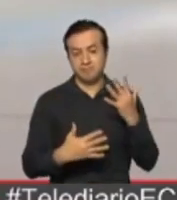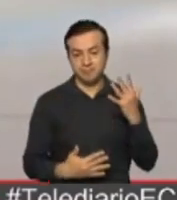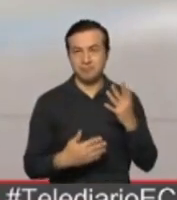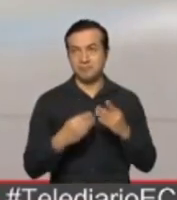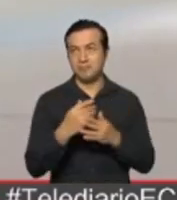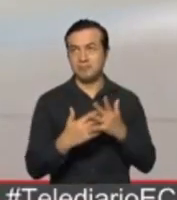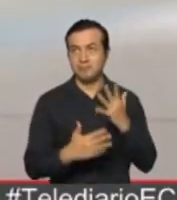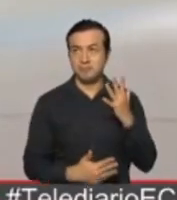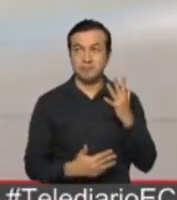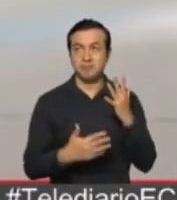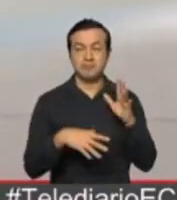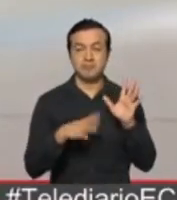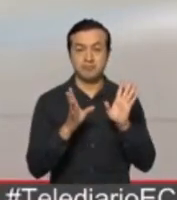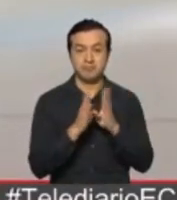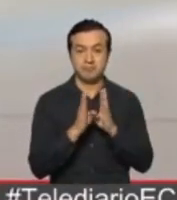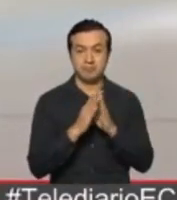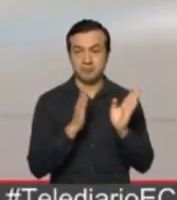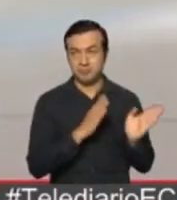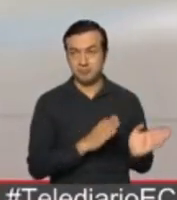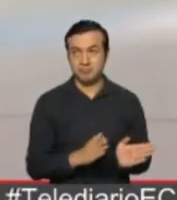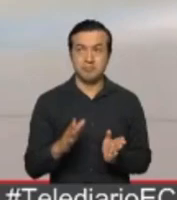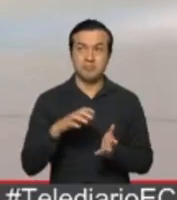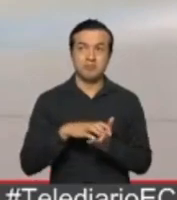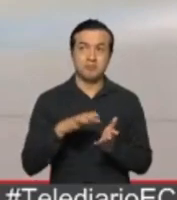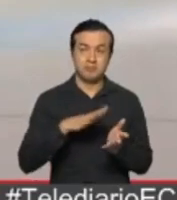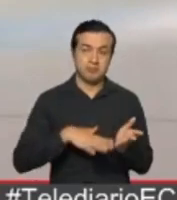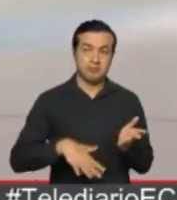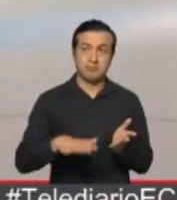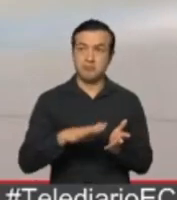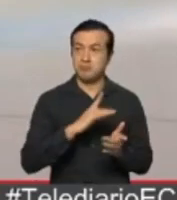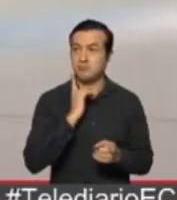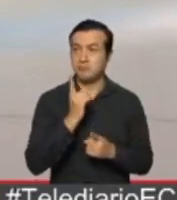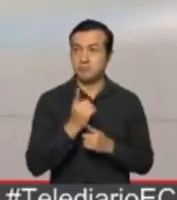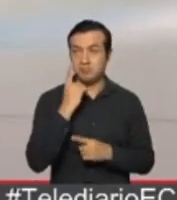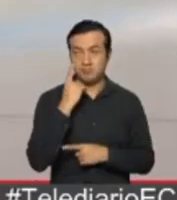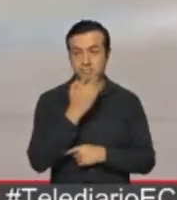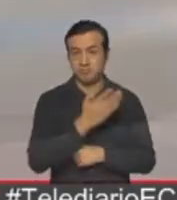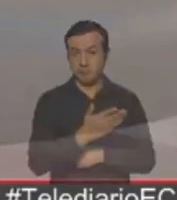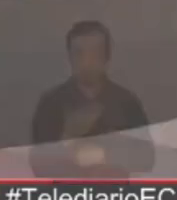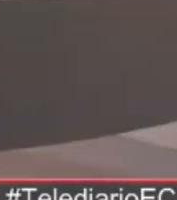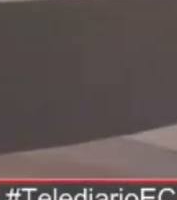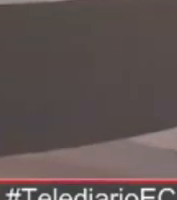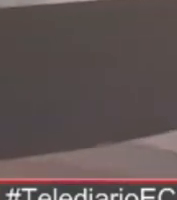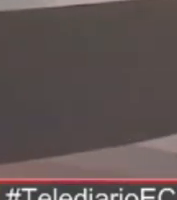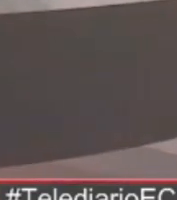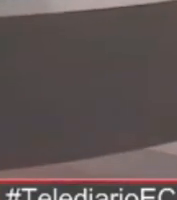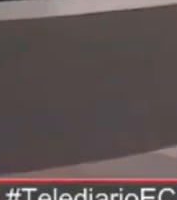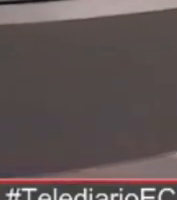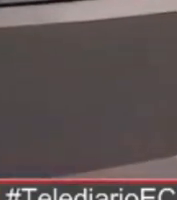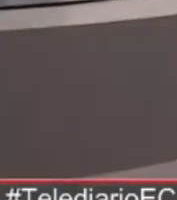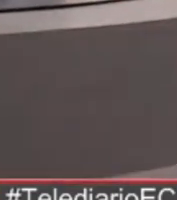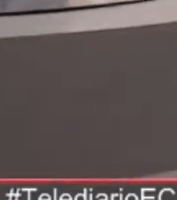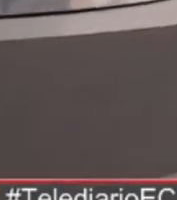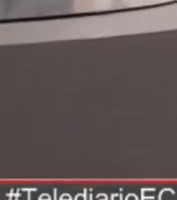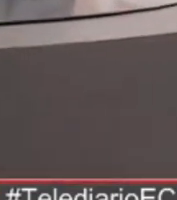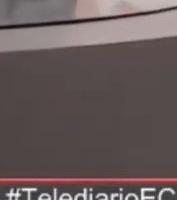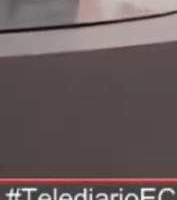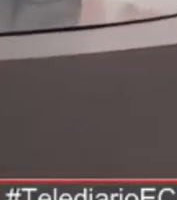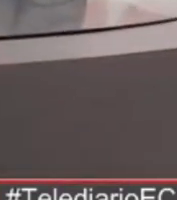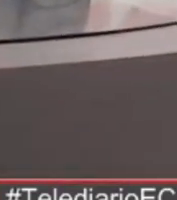y variados de eventos dentro de nuestra provincia como bien dijo en la feria en la época de carnaval celebramos